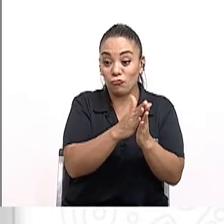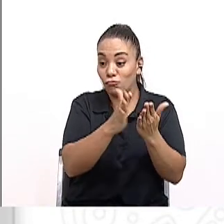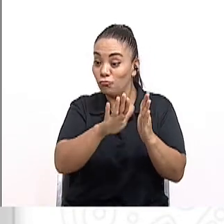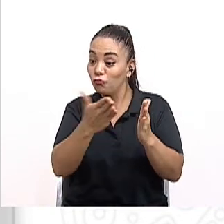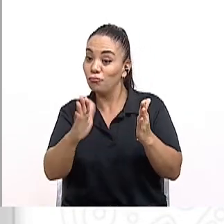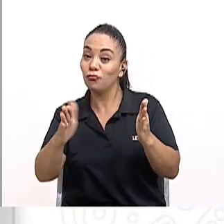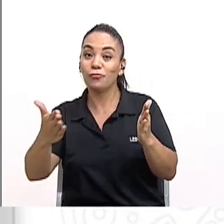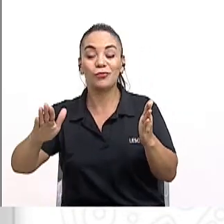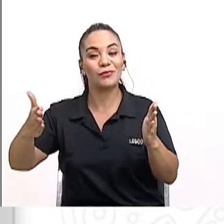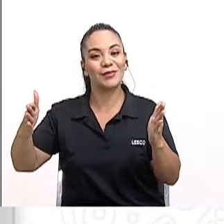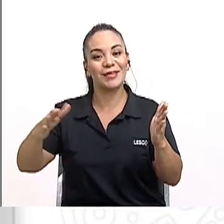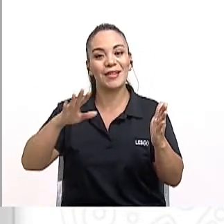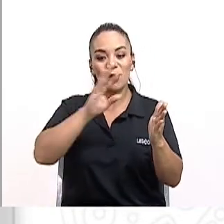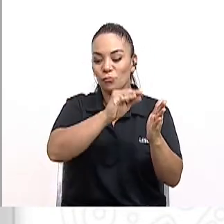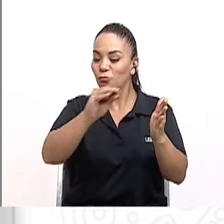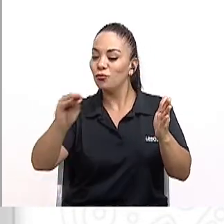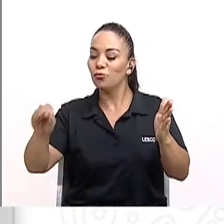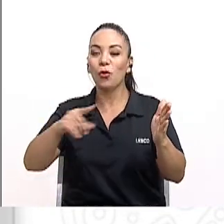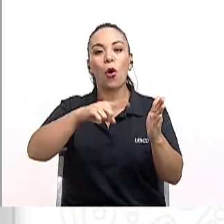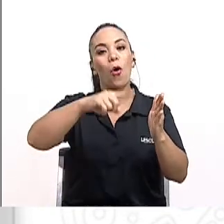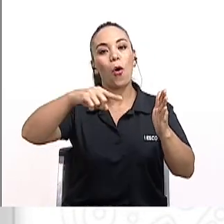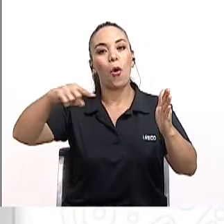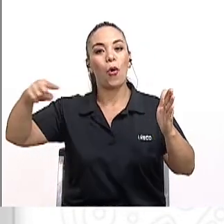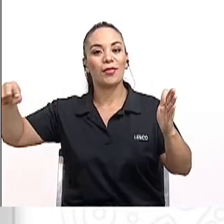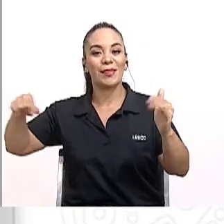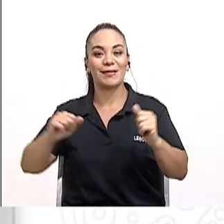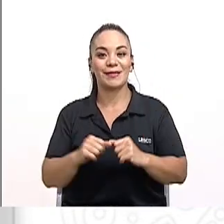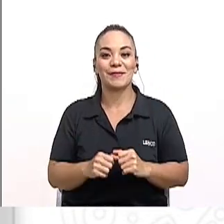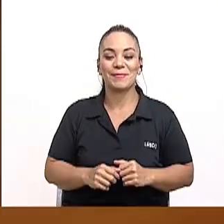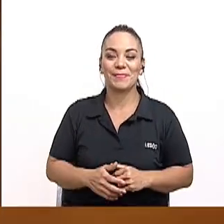colocan todo el conjunto de ondas de este espectro?